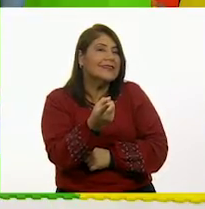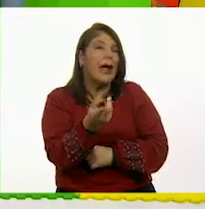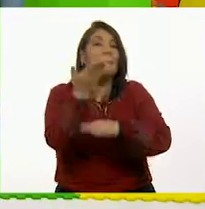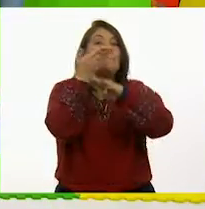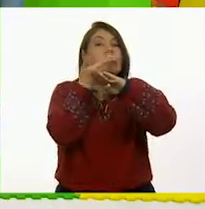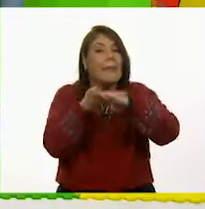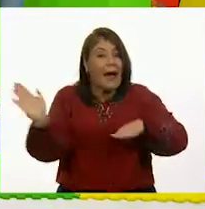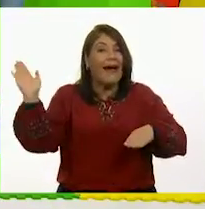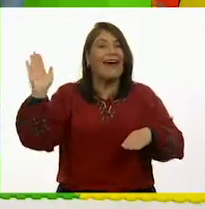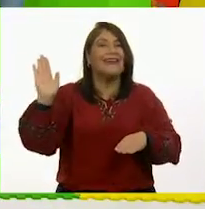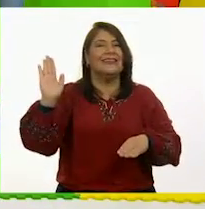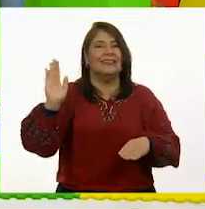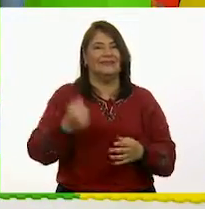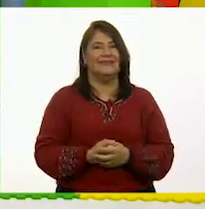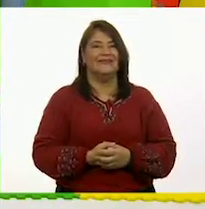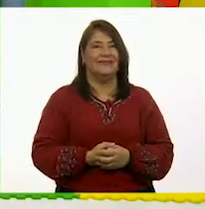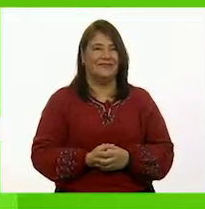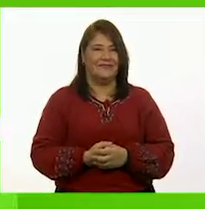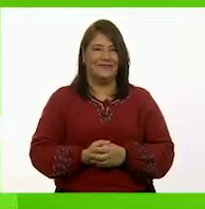¡Blanco!